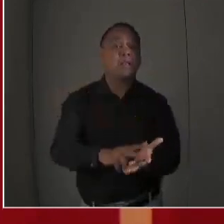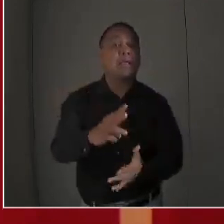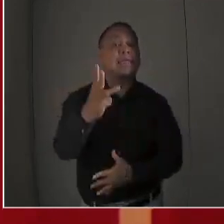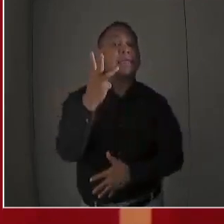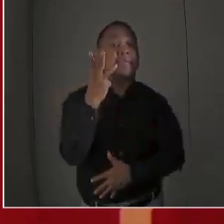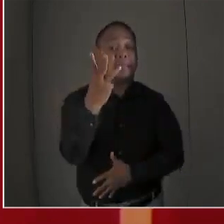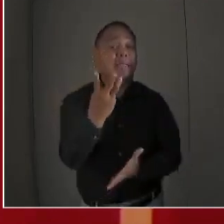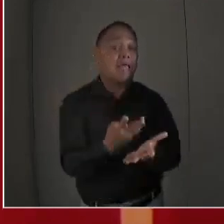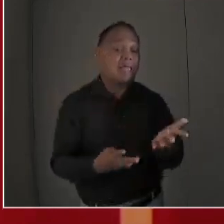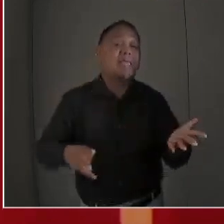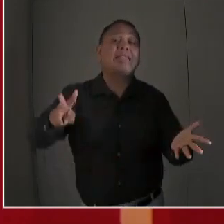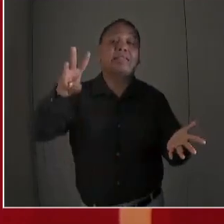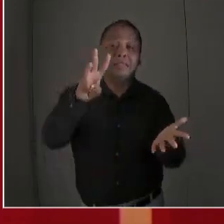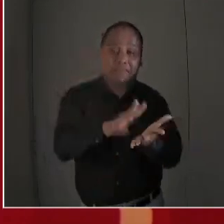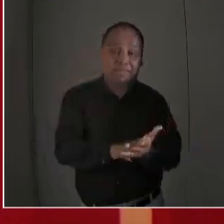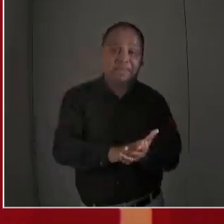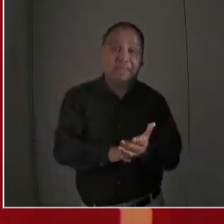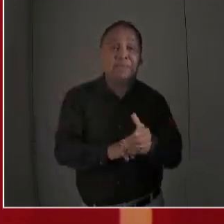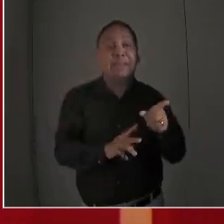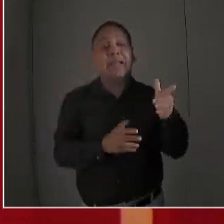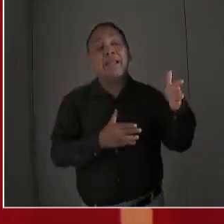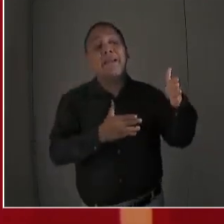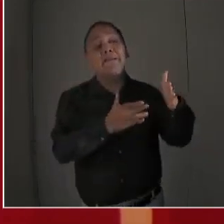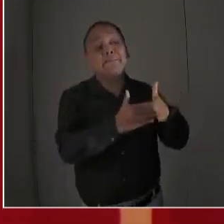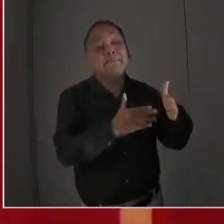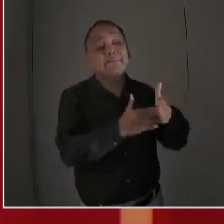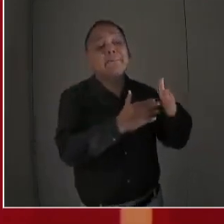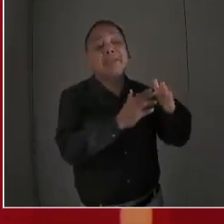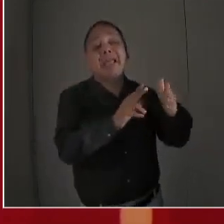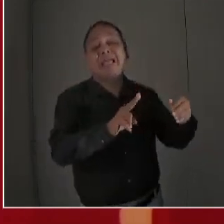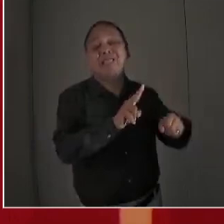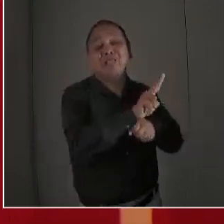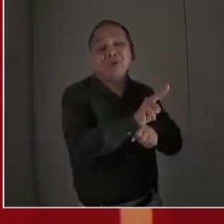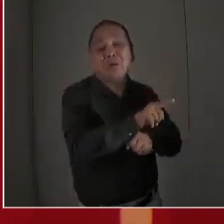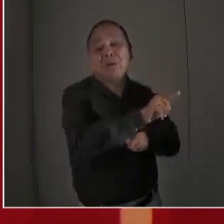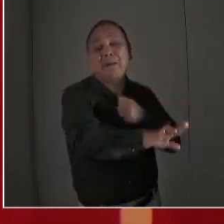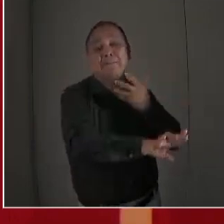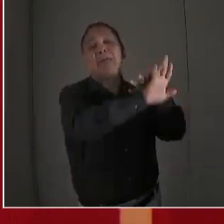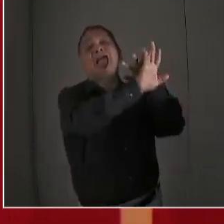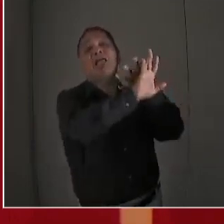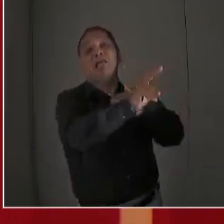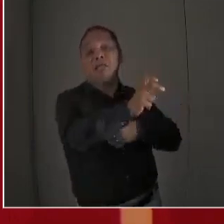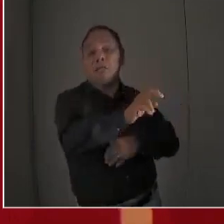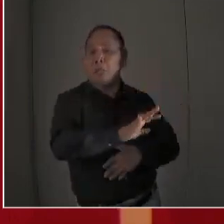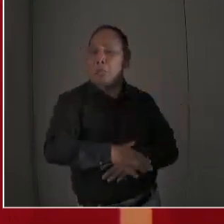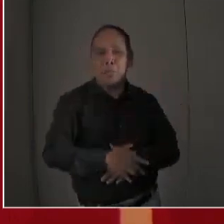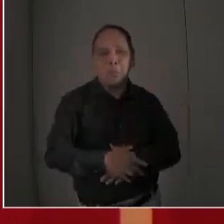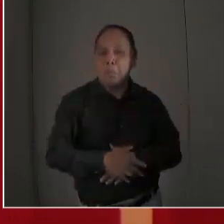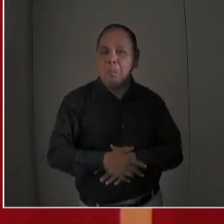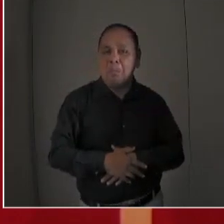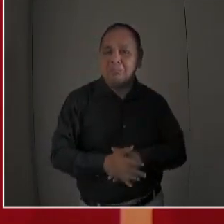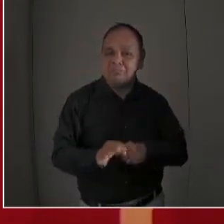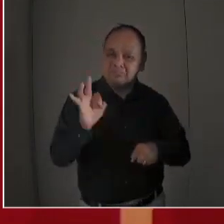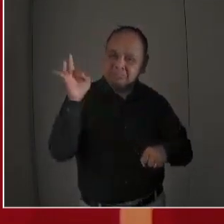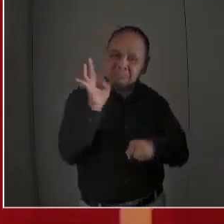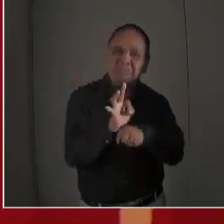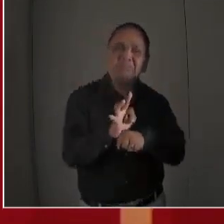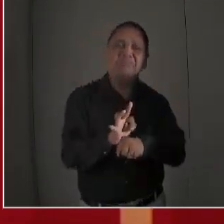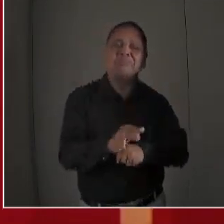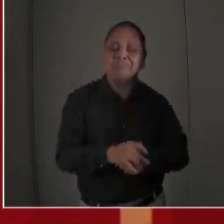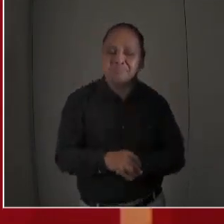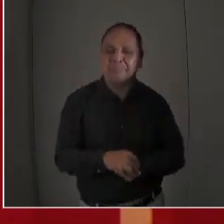el salario mínimo en la frontera norte sin ningún efecto negativo. El presidente